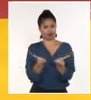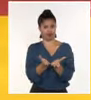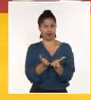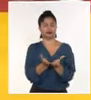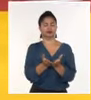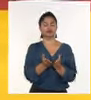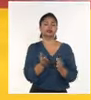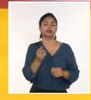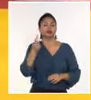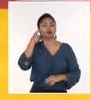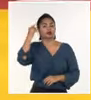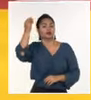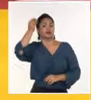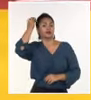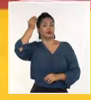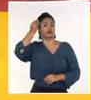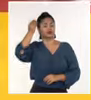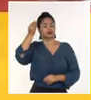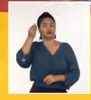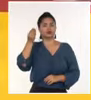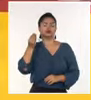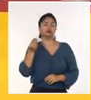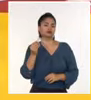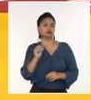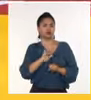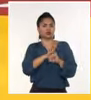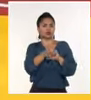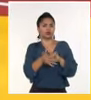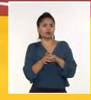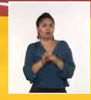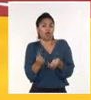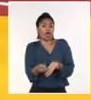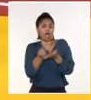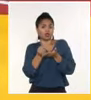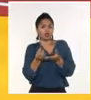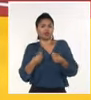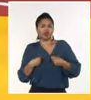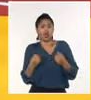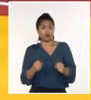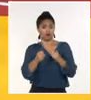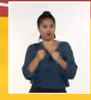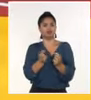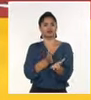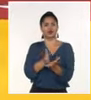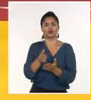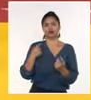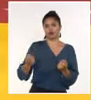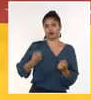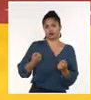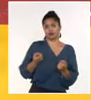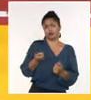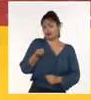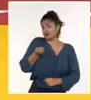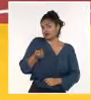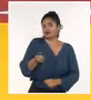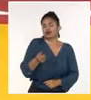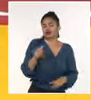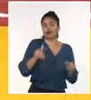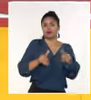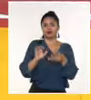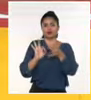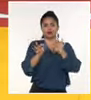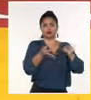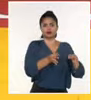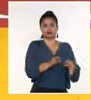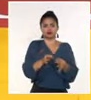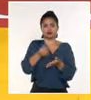que muy al contrario de pararme, la lesión lo que ha hecho ha sido darme más fuerza para seguir adelante. Estuve muy cerca de la clasificación olímpica, creo que pude